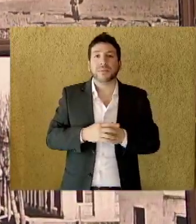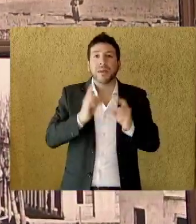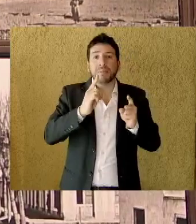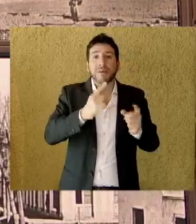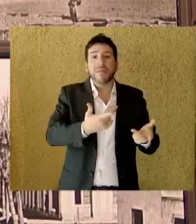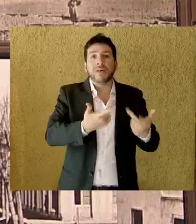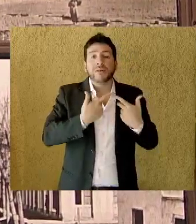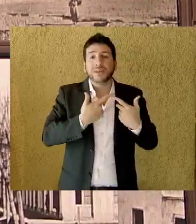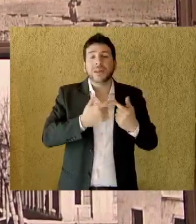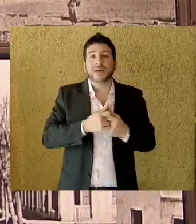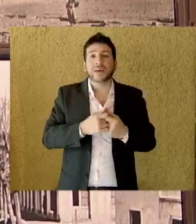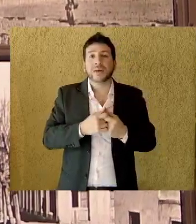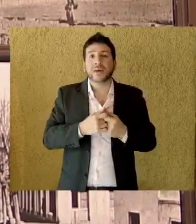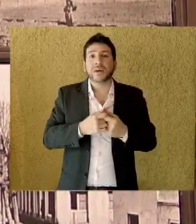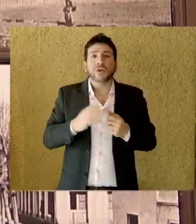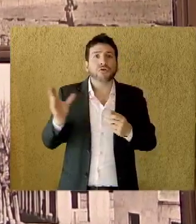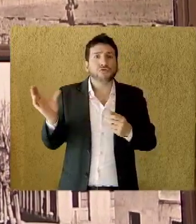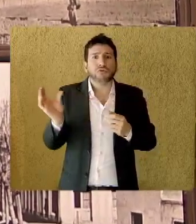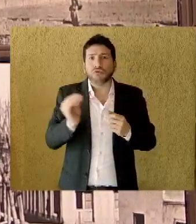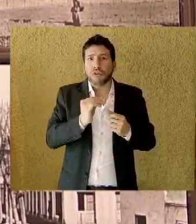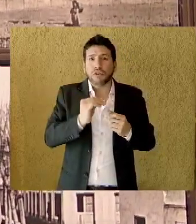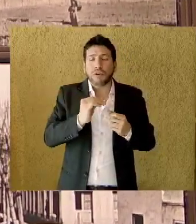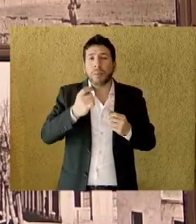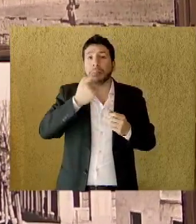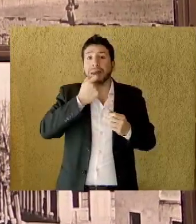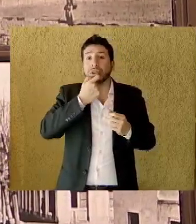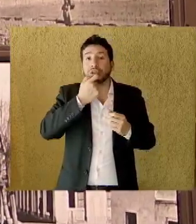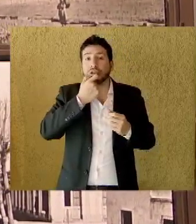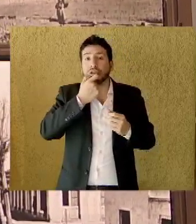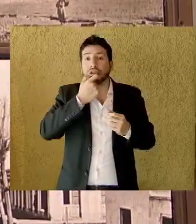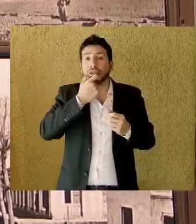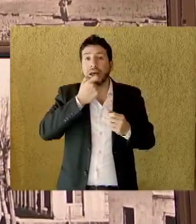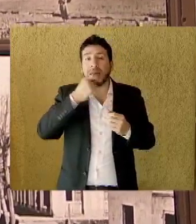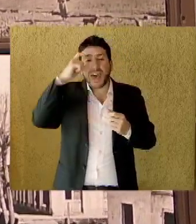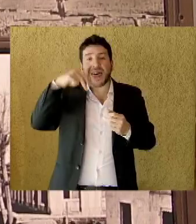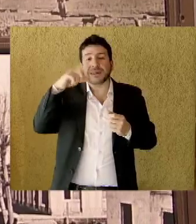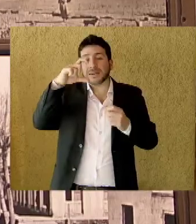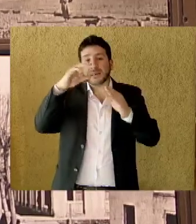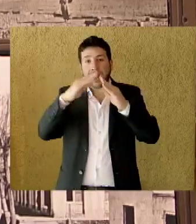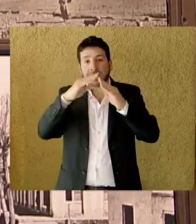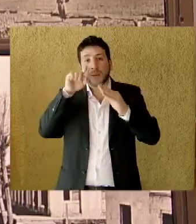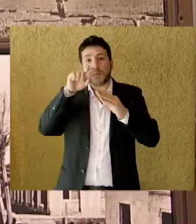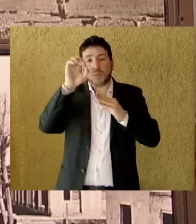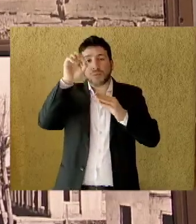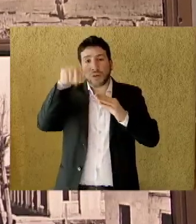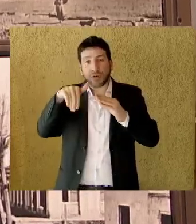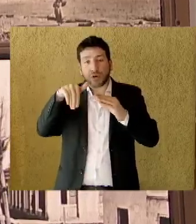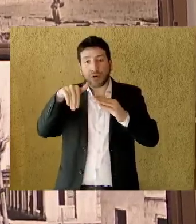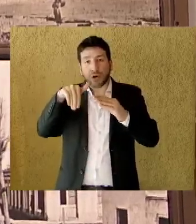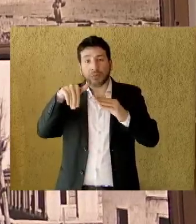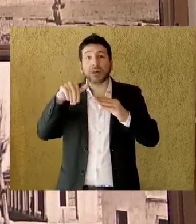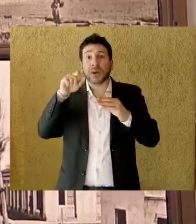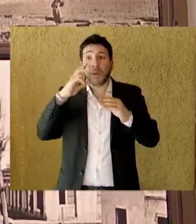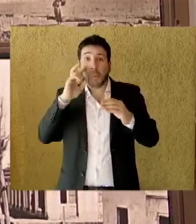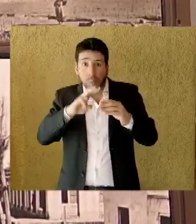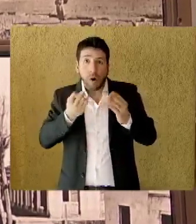cortito, es que todo este material está en mendozaencasa.com. Lo van a poder seguir disfrutando si lo quieren ver de vuelta.